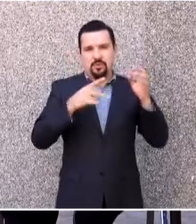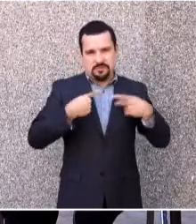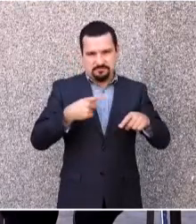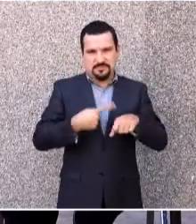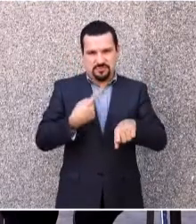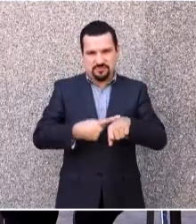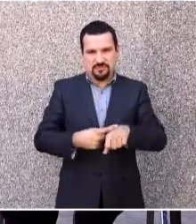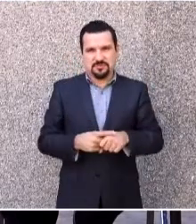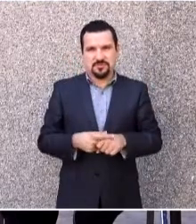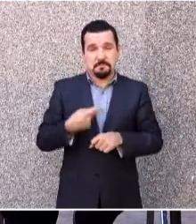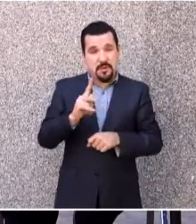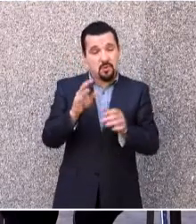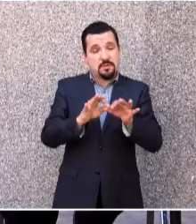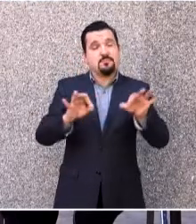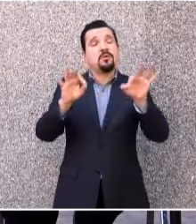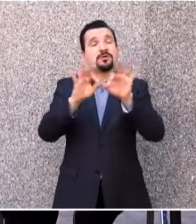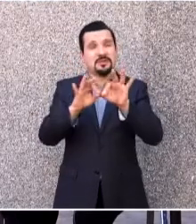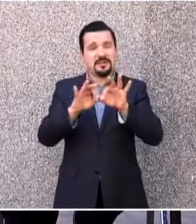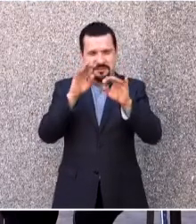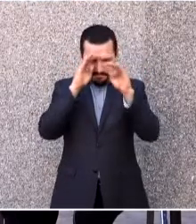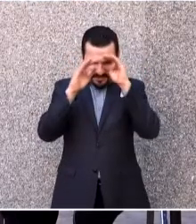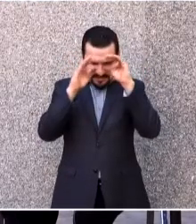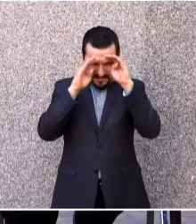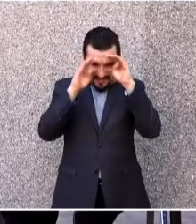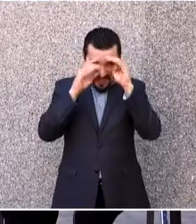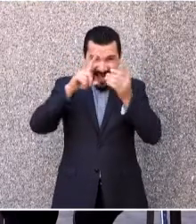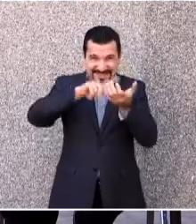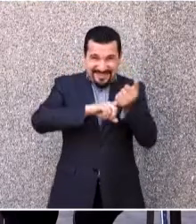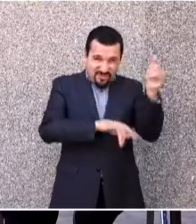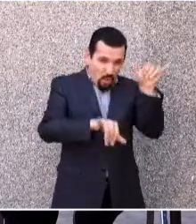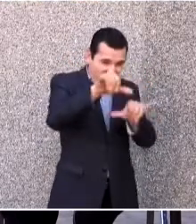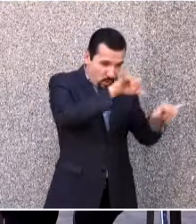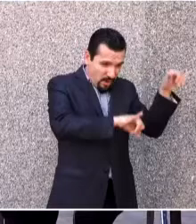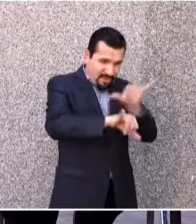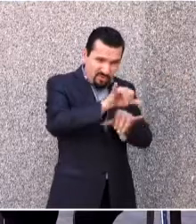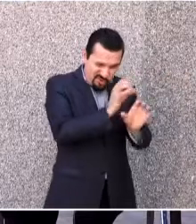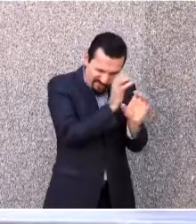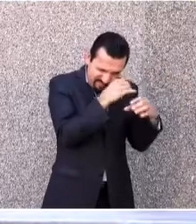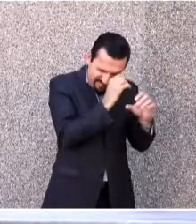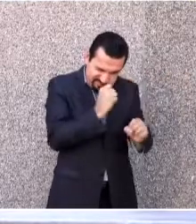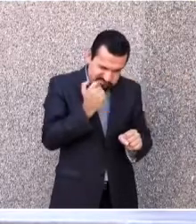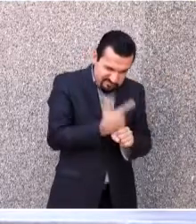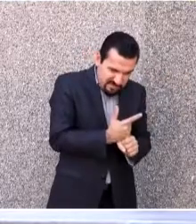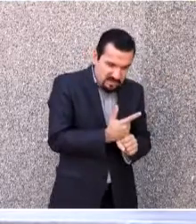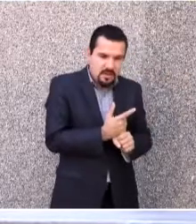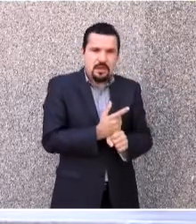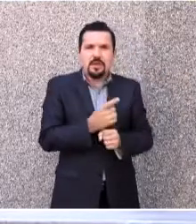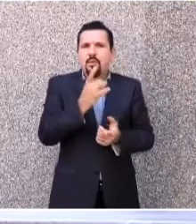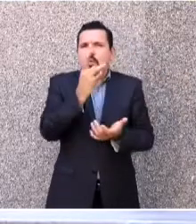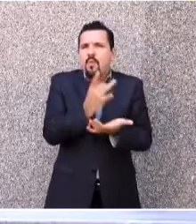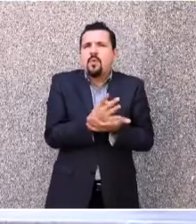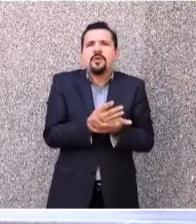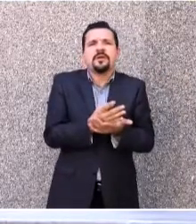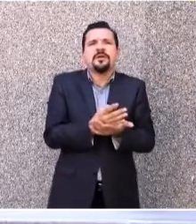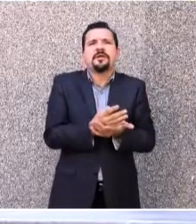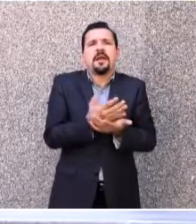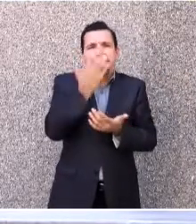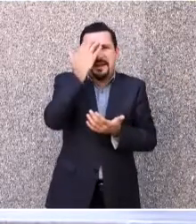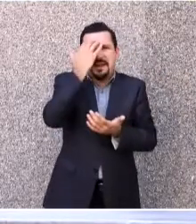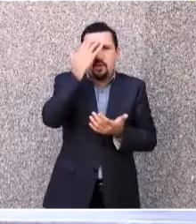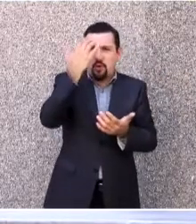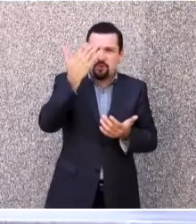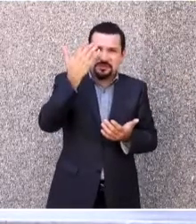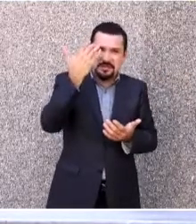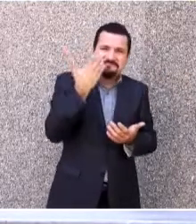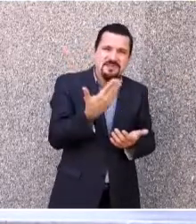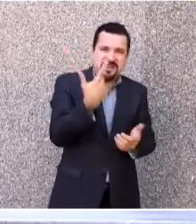decía, que pensemos que la prueba de laboratorio no es la única estrategia de búsqueda. Estamos